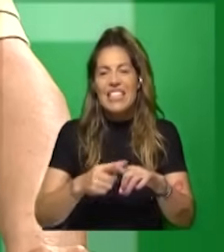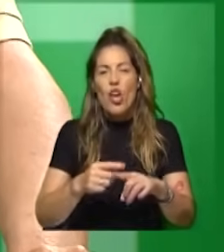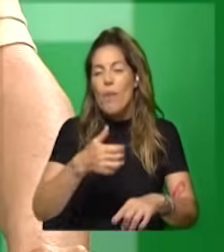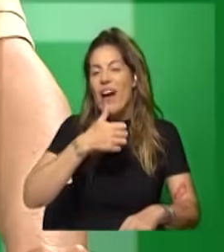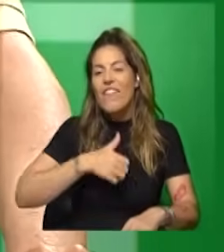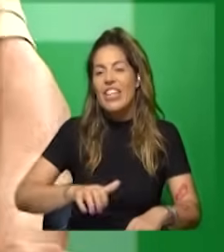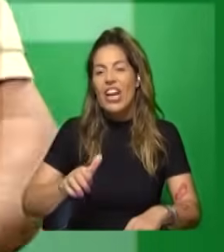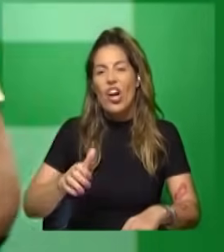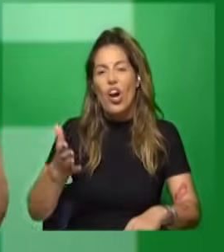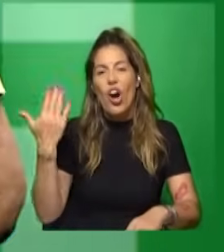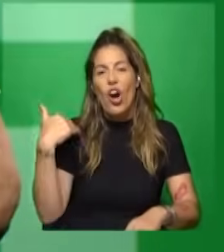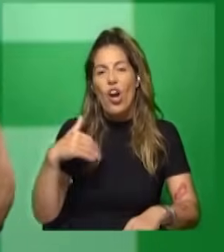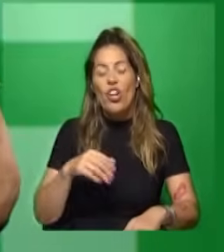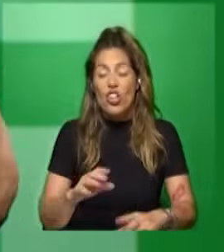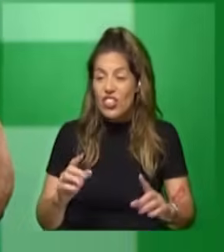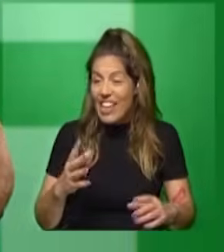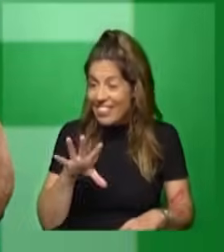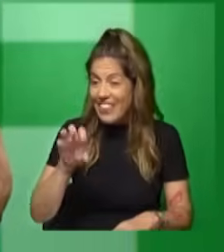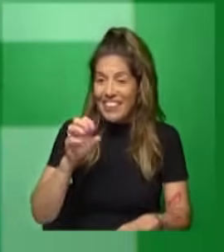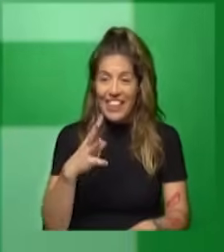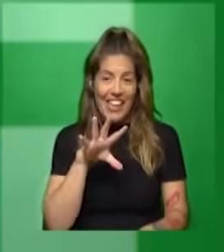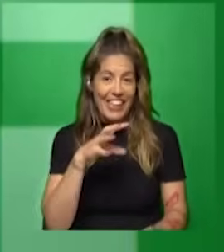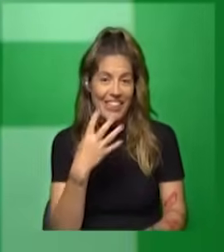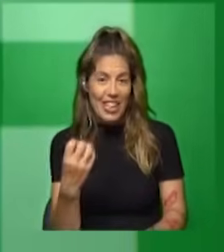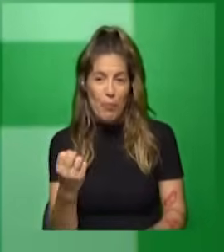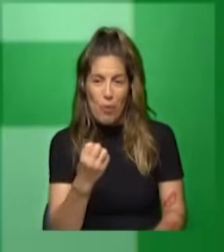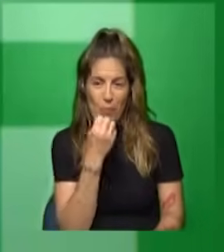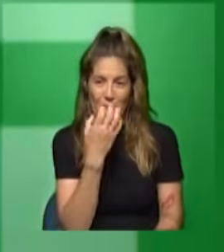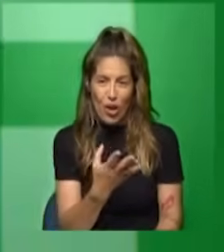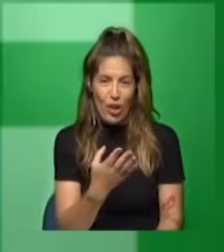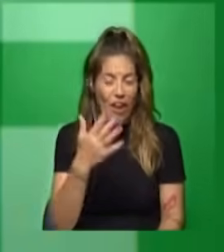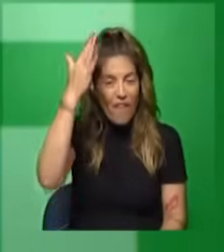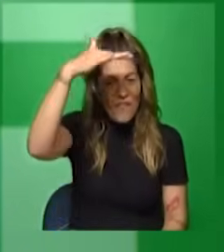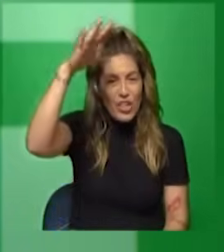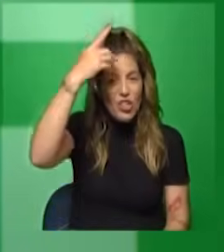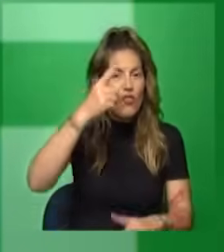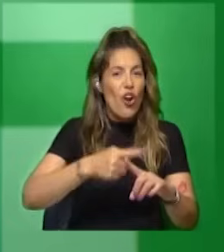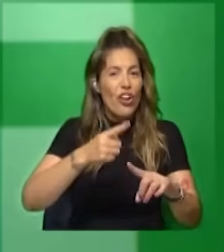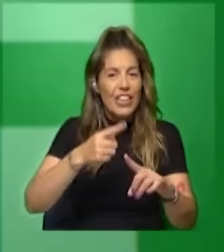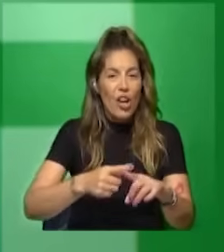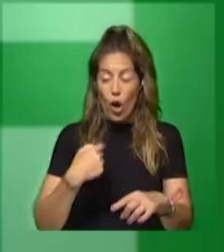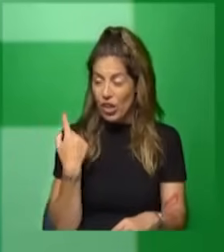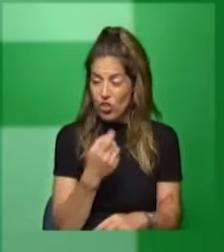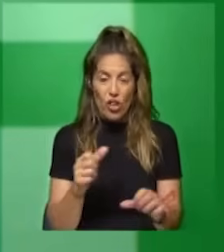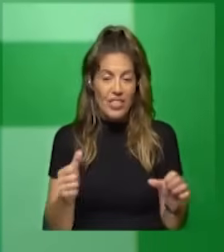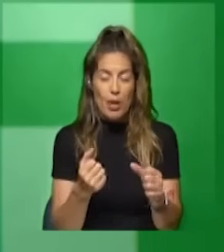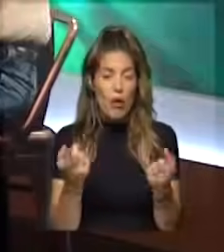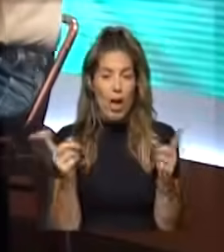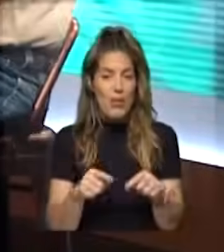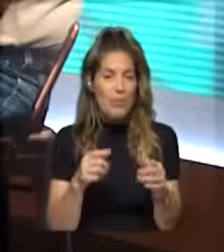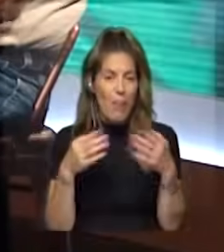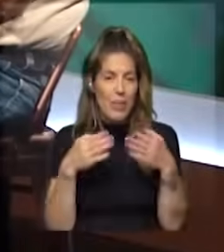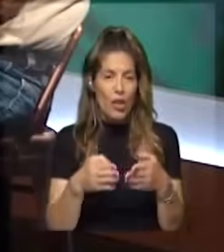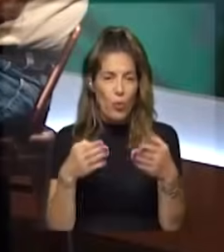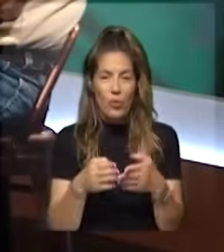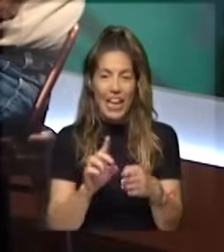nos entenderíamos mejor los filósofos griegos y nosotros nos hacemos las mismas preguntas que todavía no hemos respondido bien.